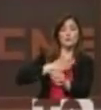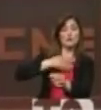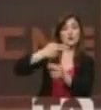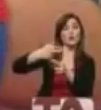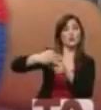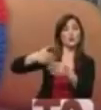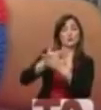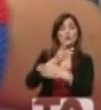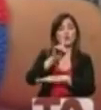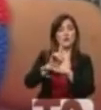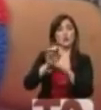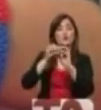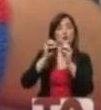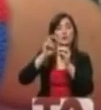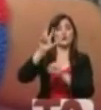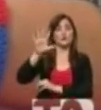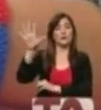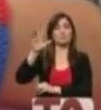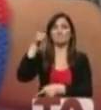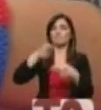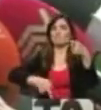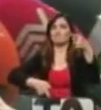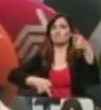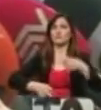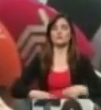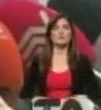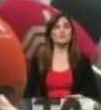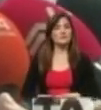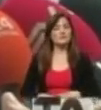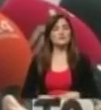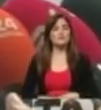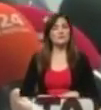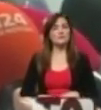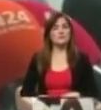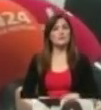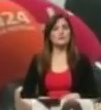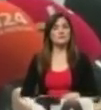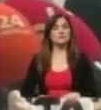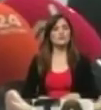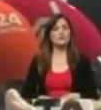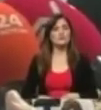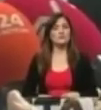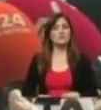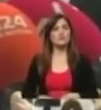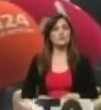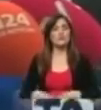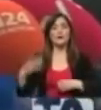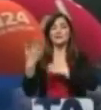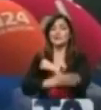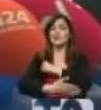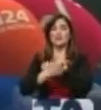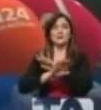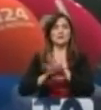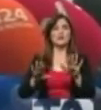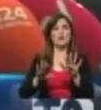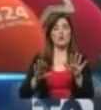como nuevos directivos de la organización, no lo podrán hacer. Existe ya una sentencia del tribunal penal, ¿no es cierto?, la que